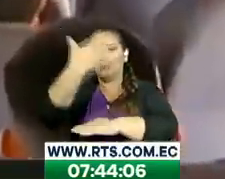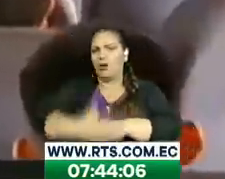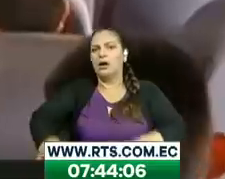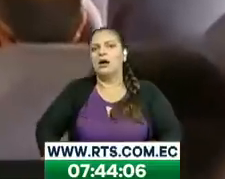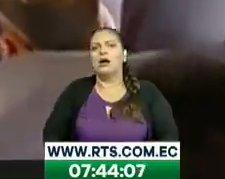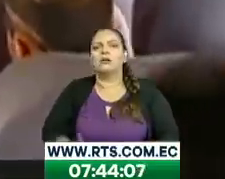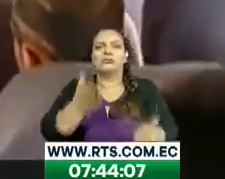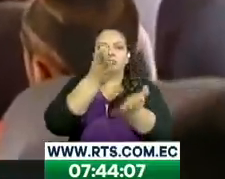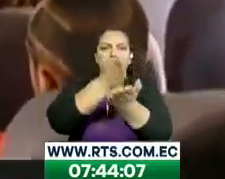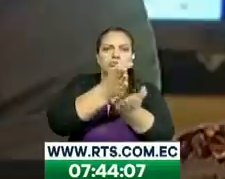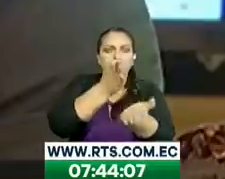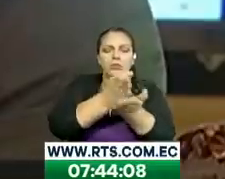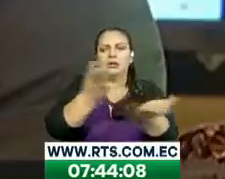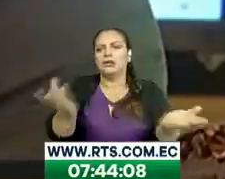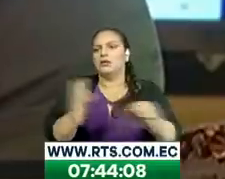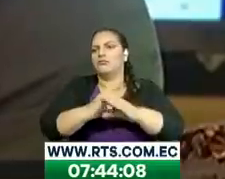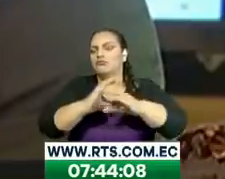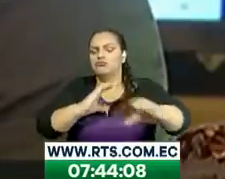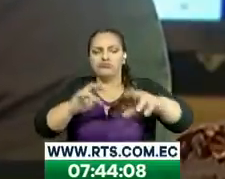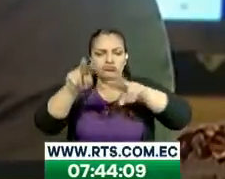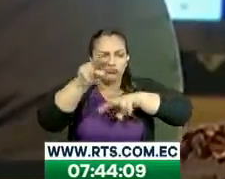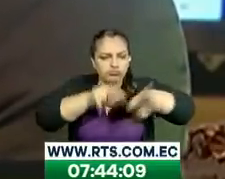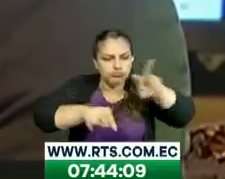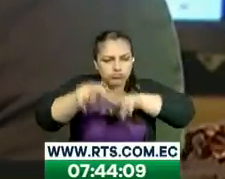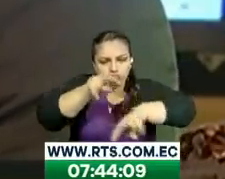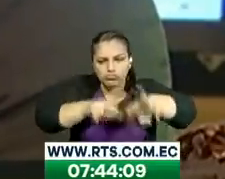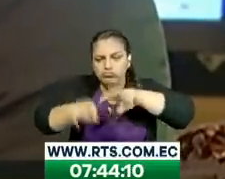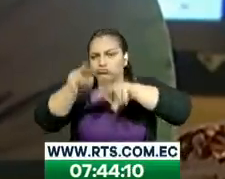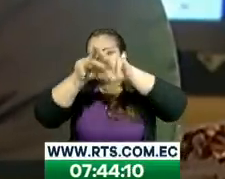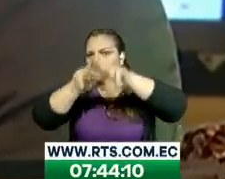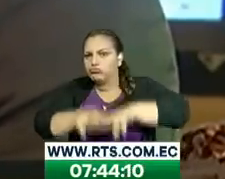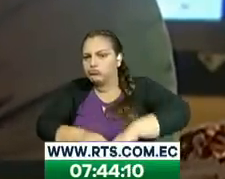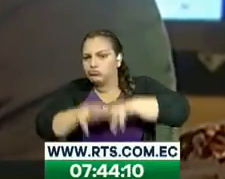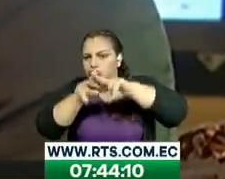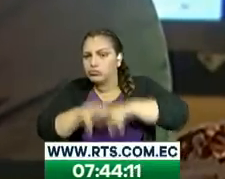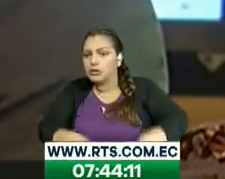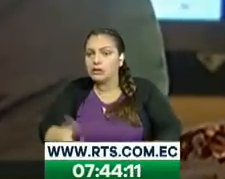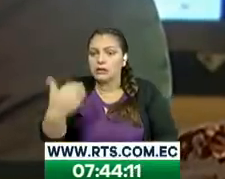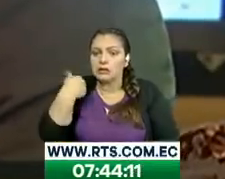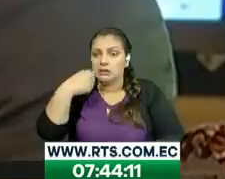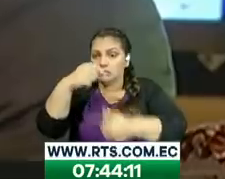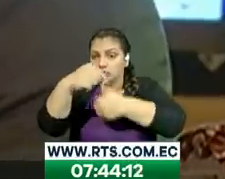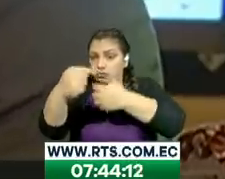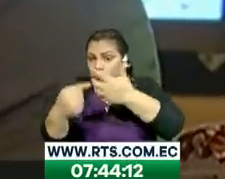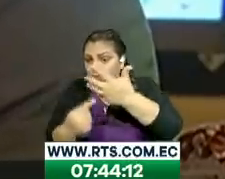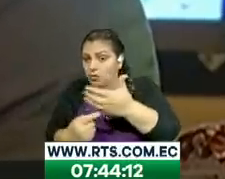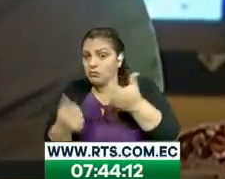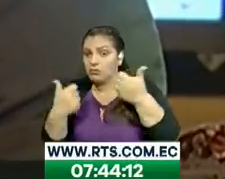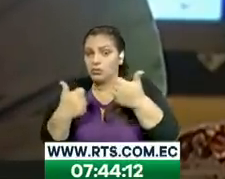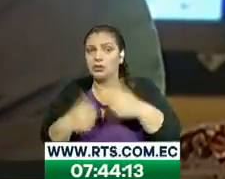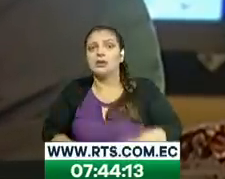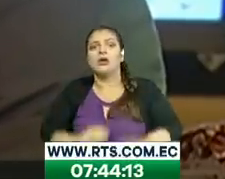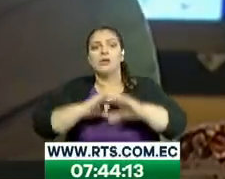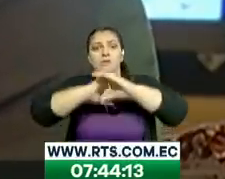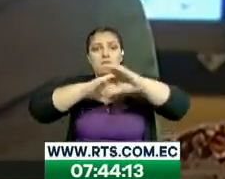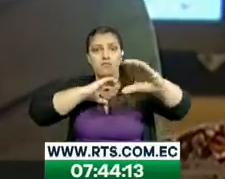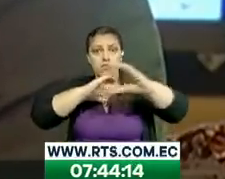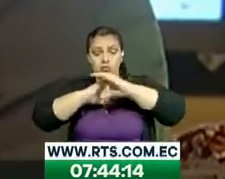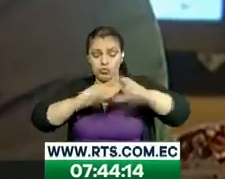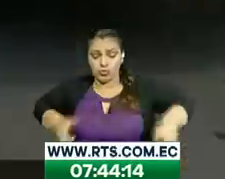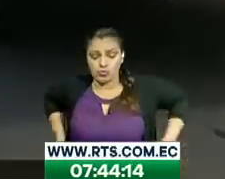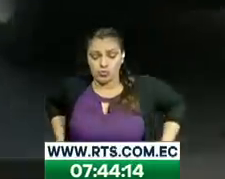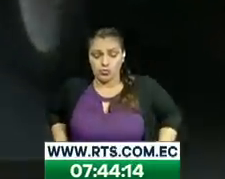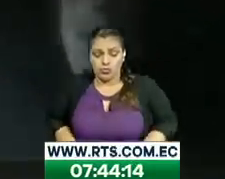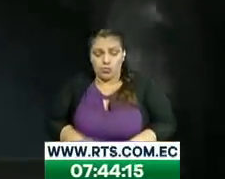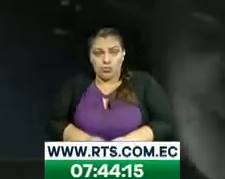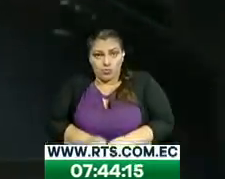subiendo en las unidades identificar que cuenten con todos los kits de seguridad que estén habilitados que los cinturones de seguridad estén implementados